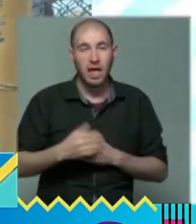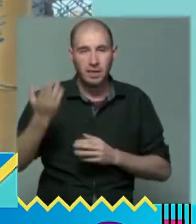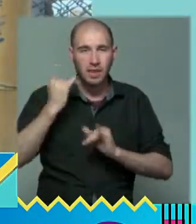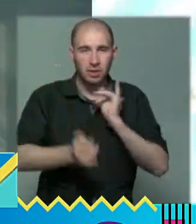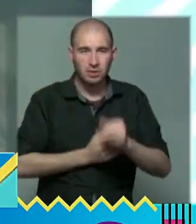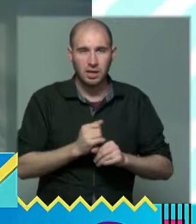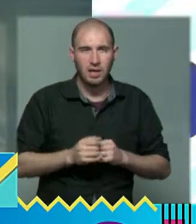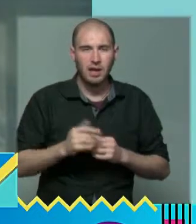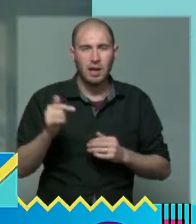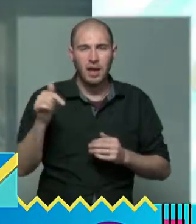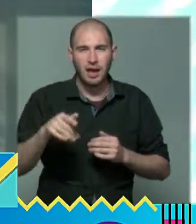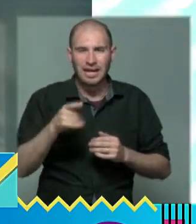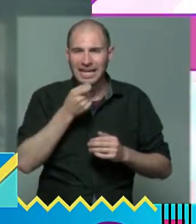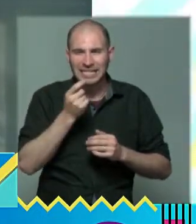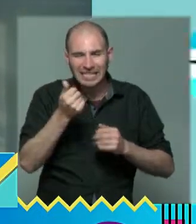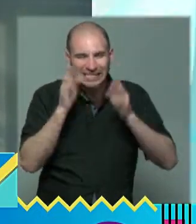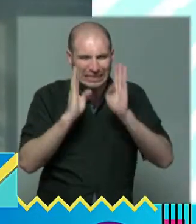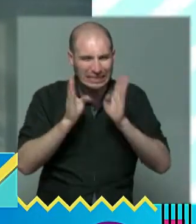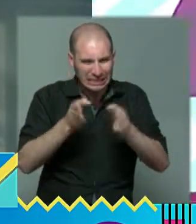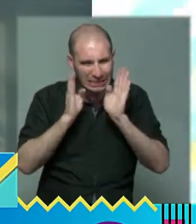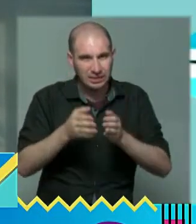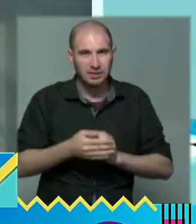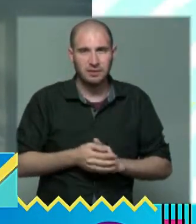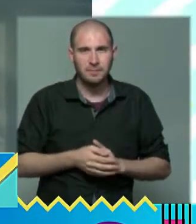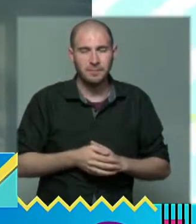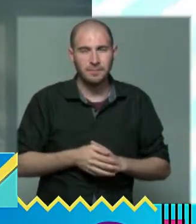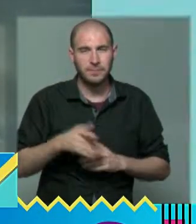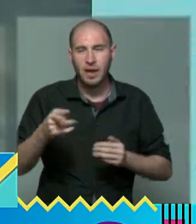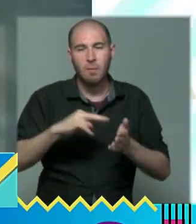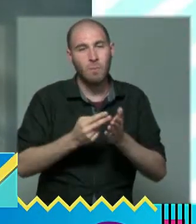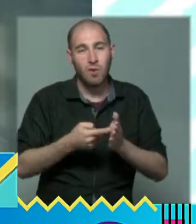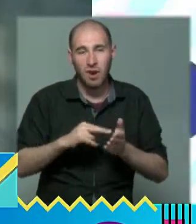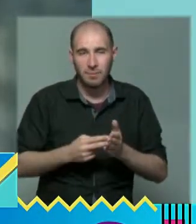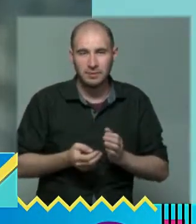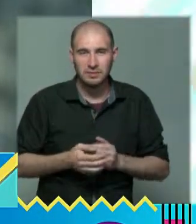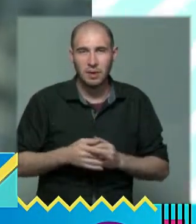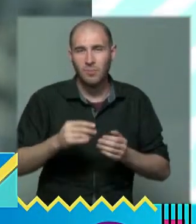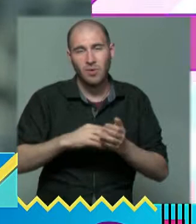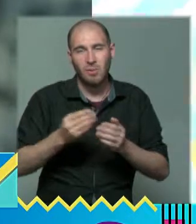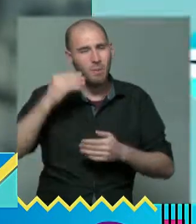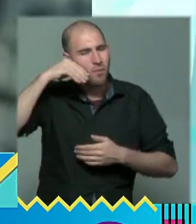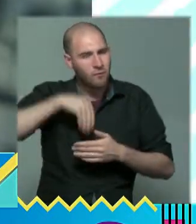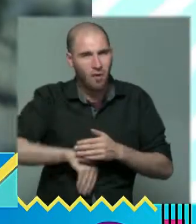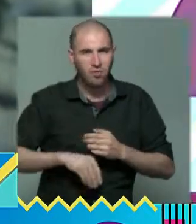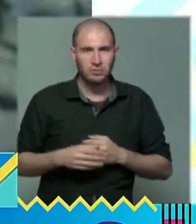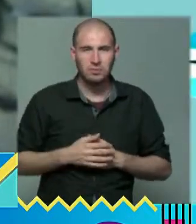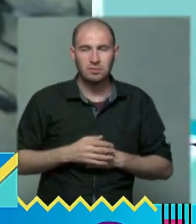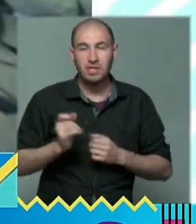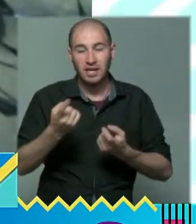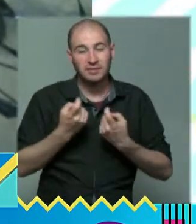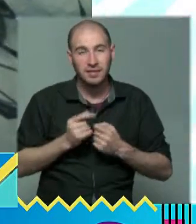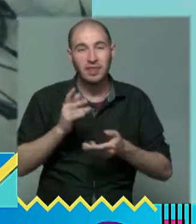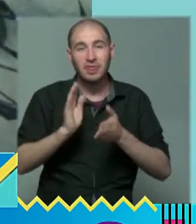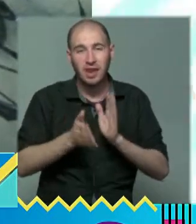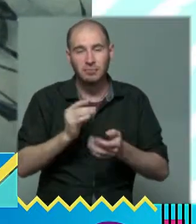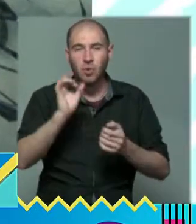mí está muy cercano a la obsesión, y las obsesiones son problemas que son de origen muy profundo y que requieren un